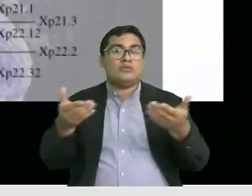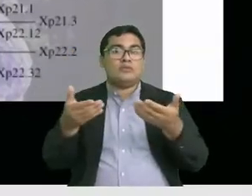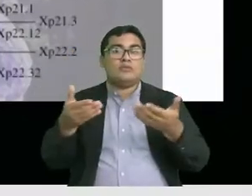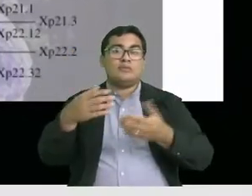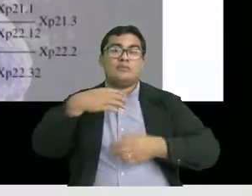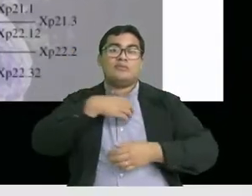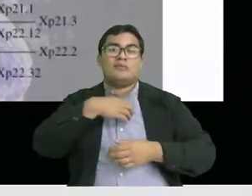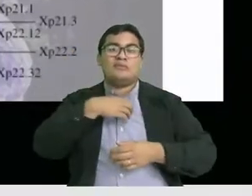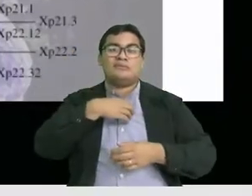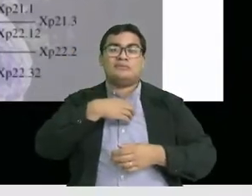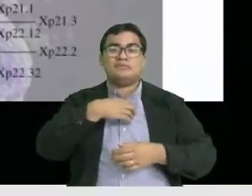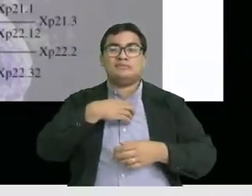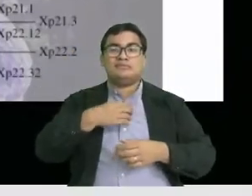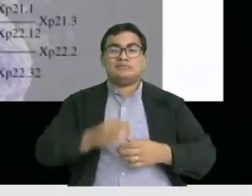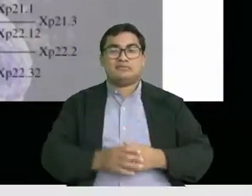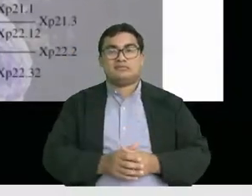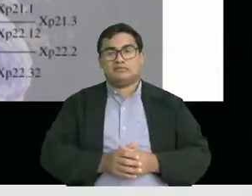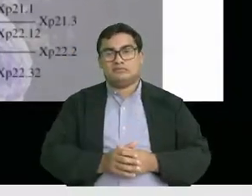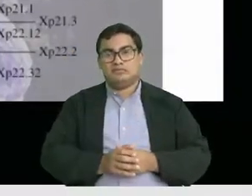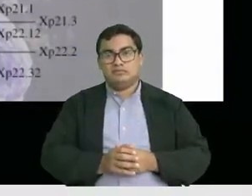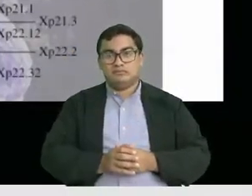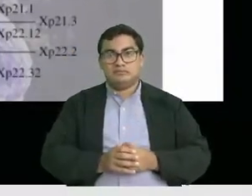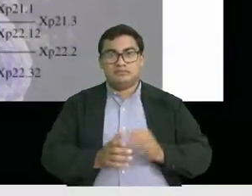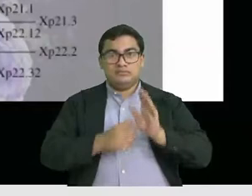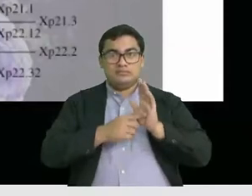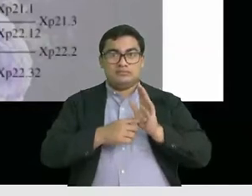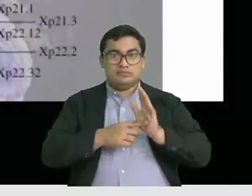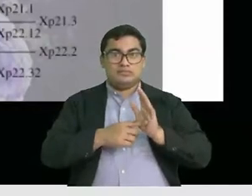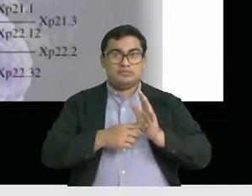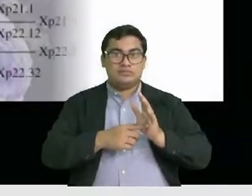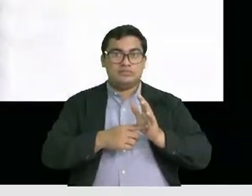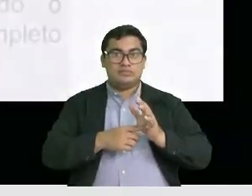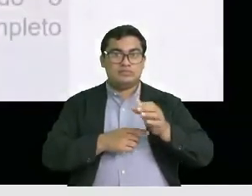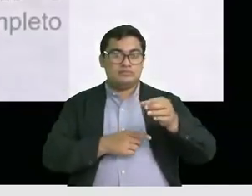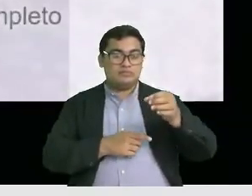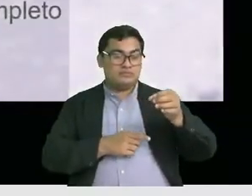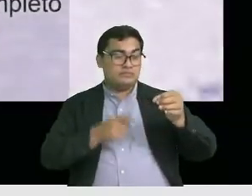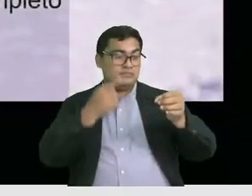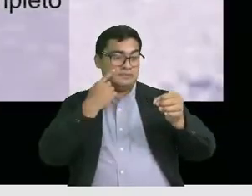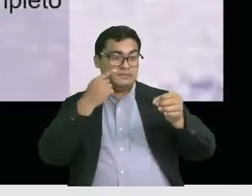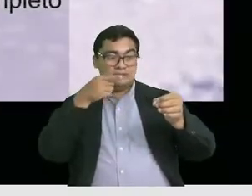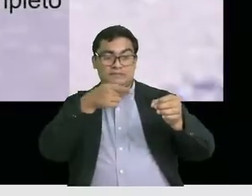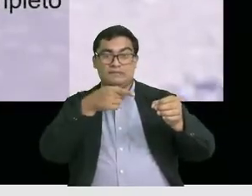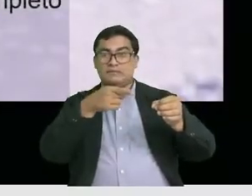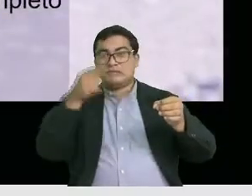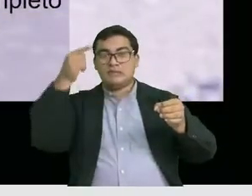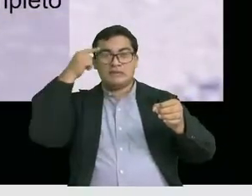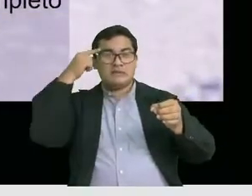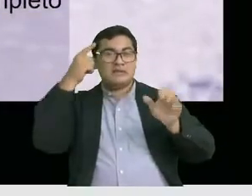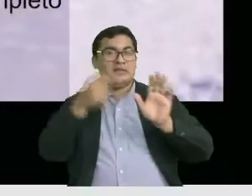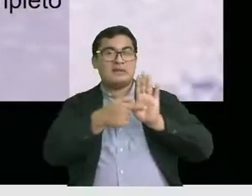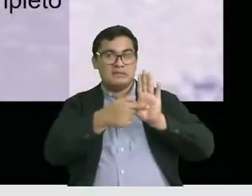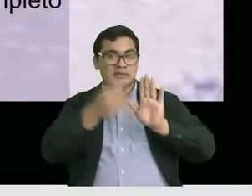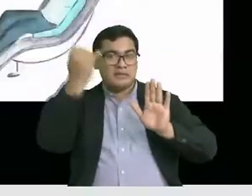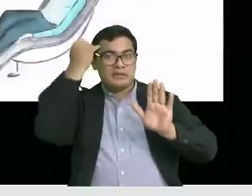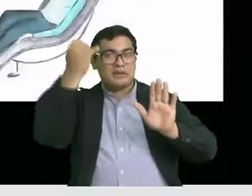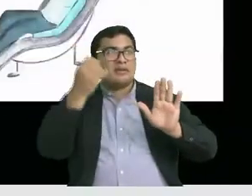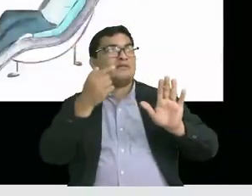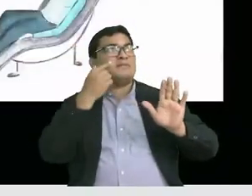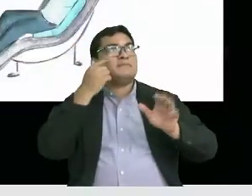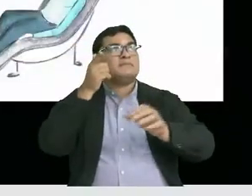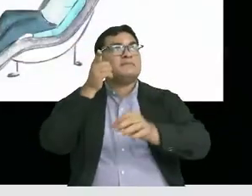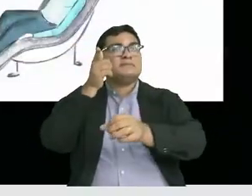receptor. Digamos, yo tengo la mano así porque me estoy imaginando al receptor, ¿verdad? Imagínense el receptor, no sé si me